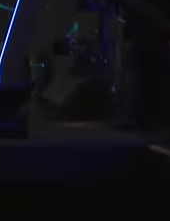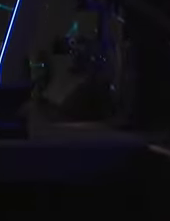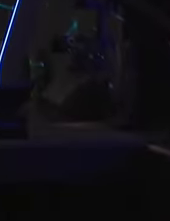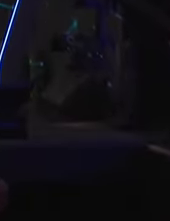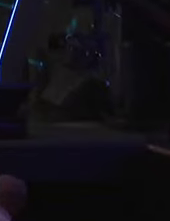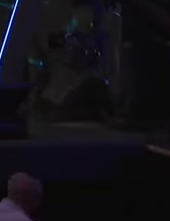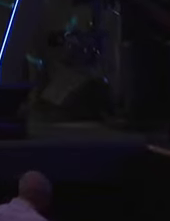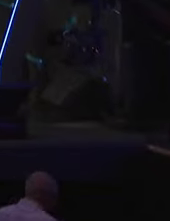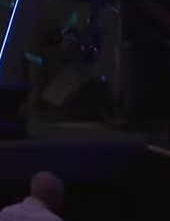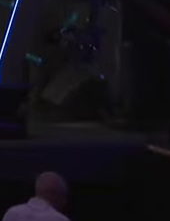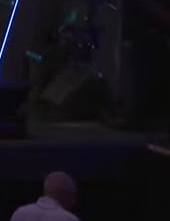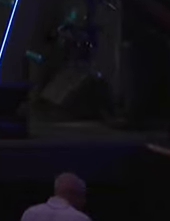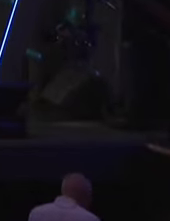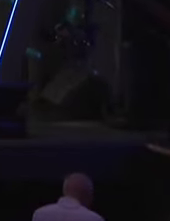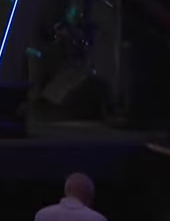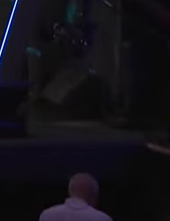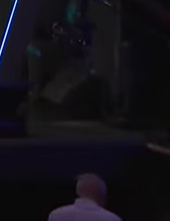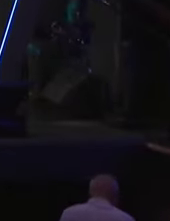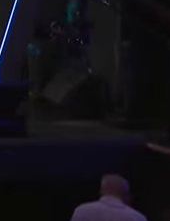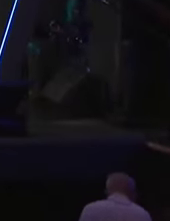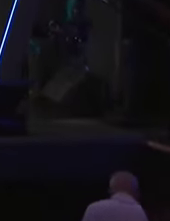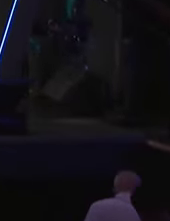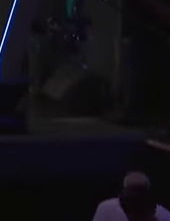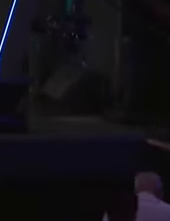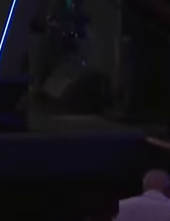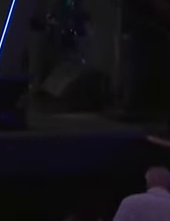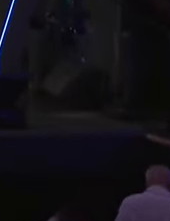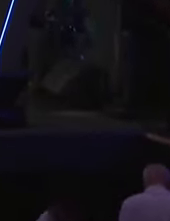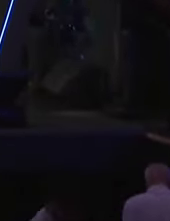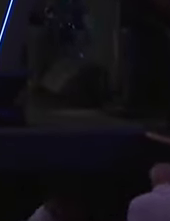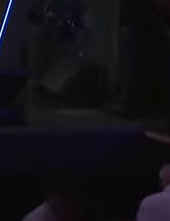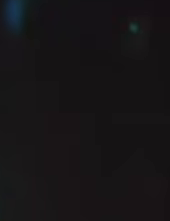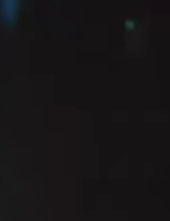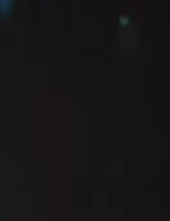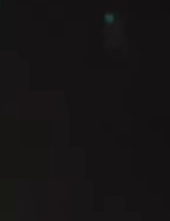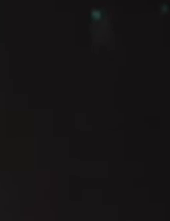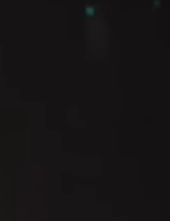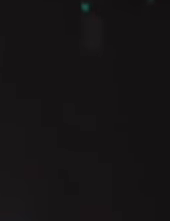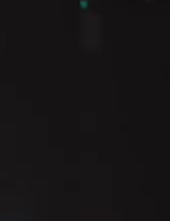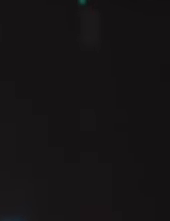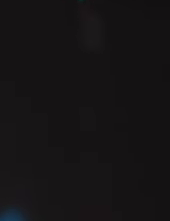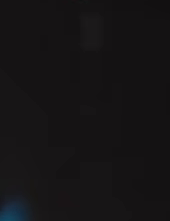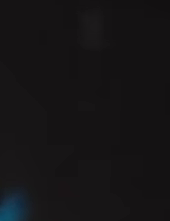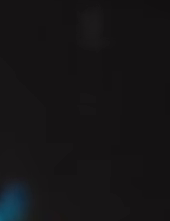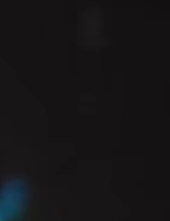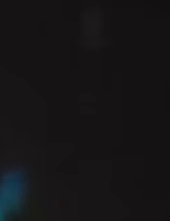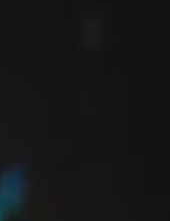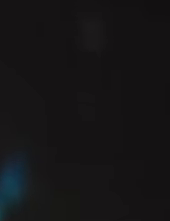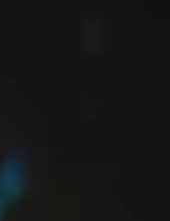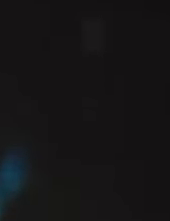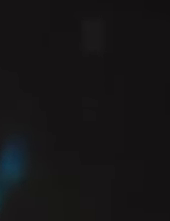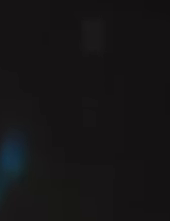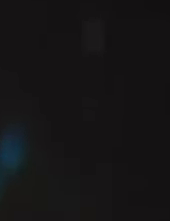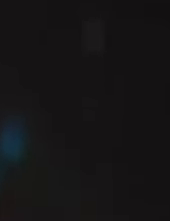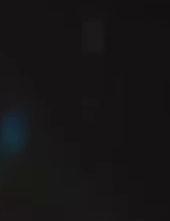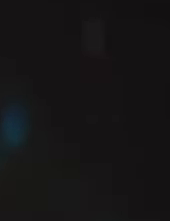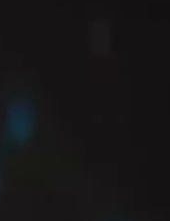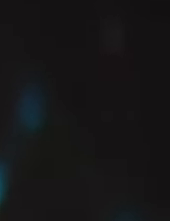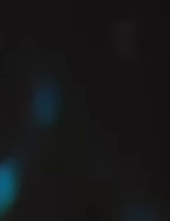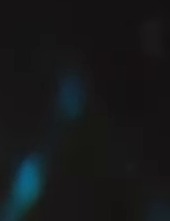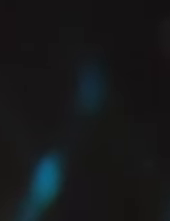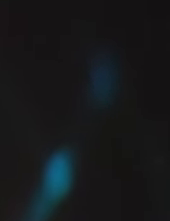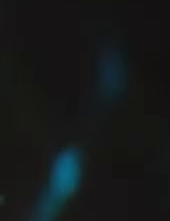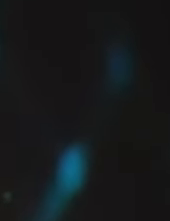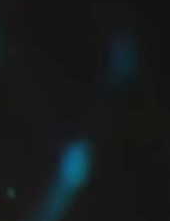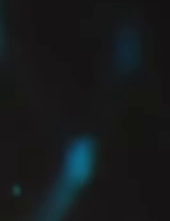gracias Bueno a continuación porque esto es vario pinto tenemos exponentes de distintos puntos del planeta pero